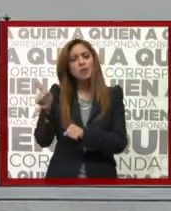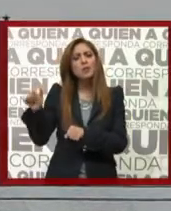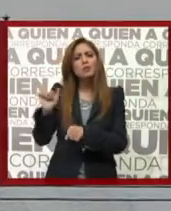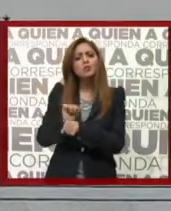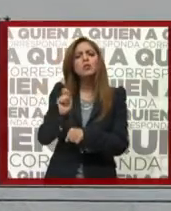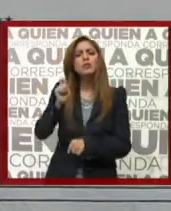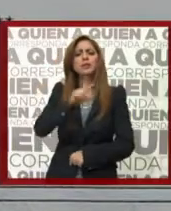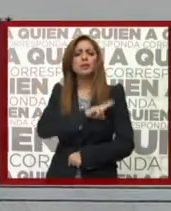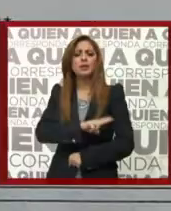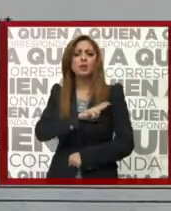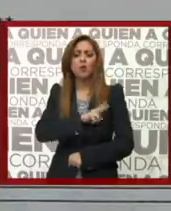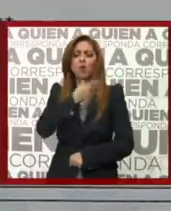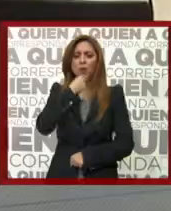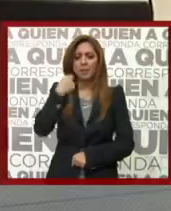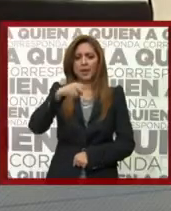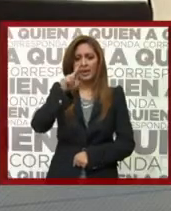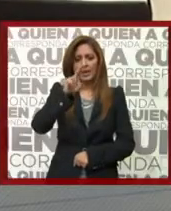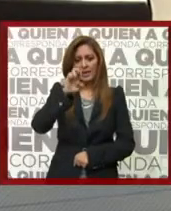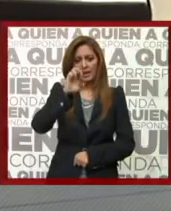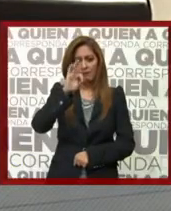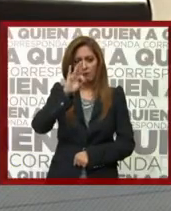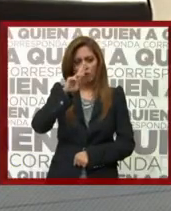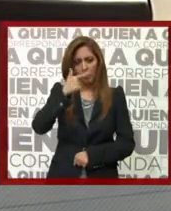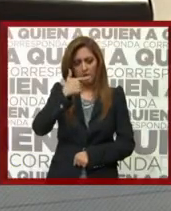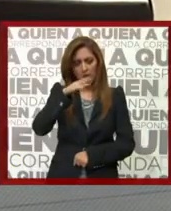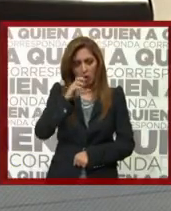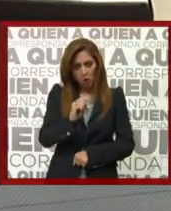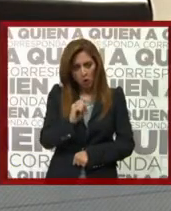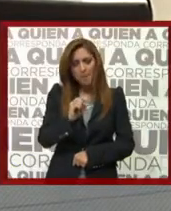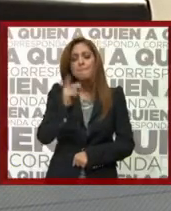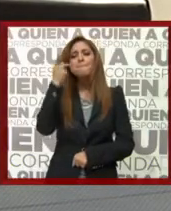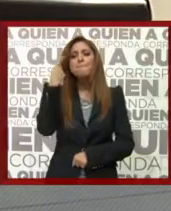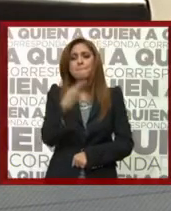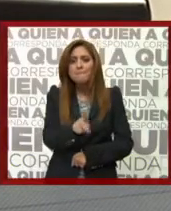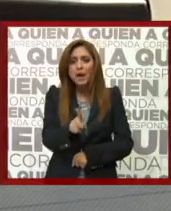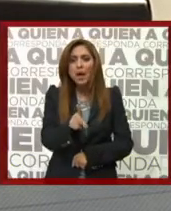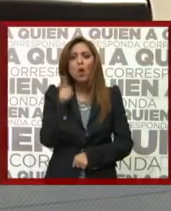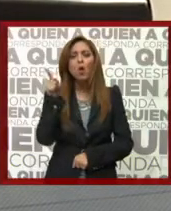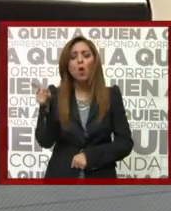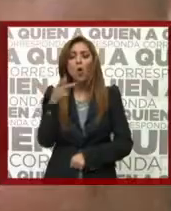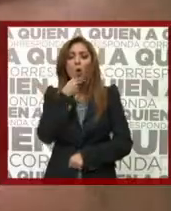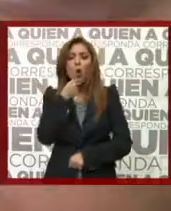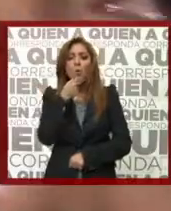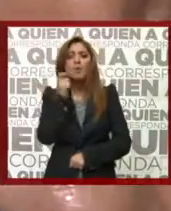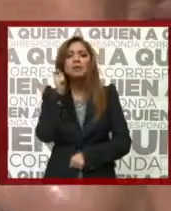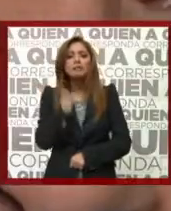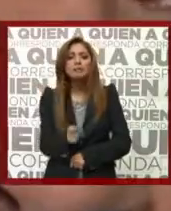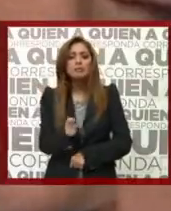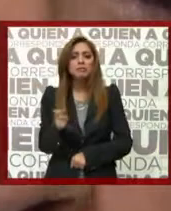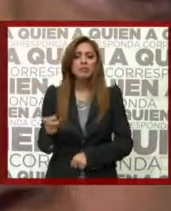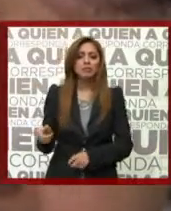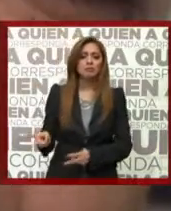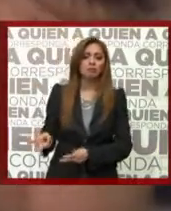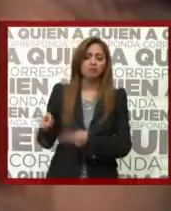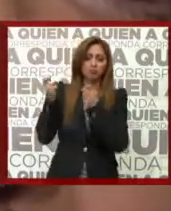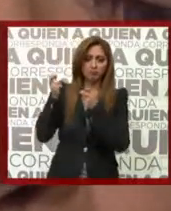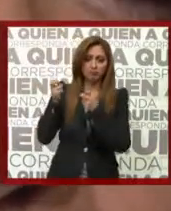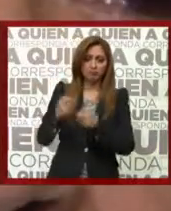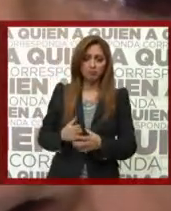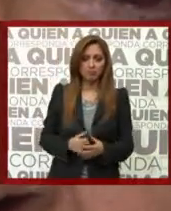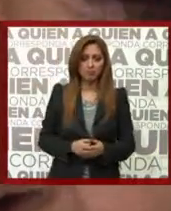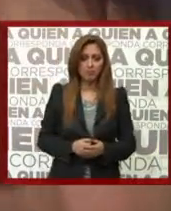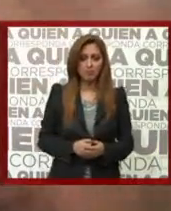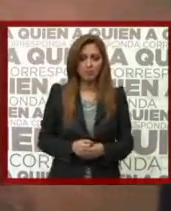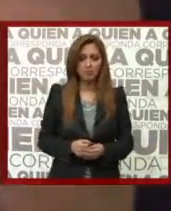la rentó al señor Refugio Armando Trinidad Hernández, pero al parecer, este último fue víctima de un asalto. Llegando